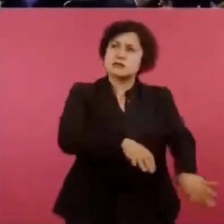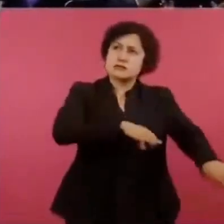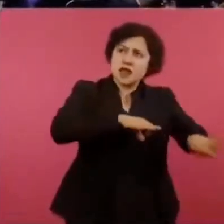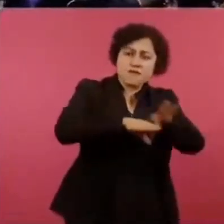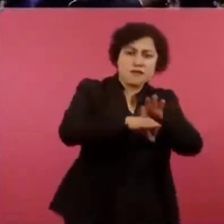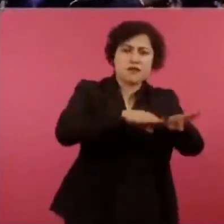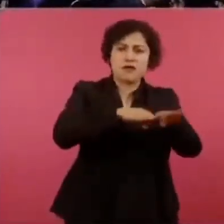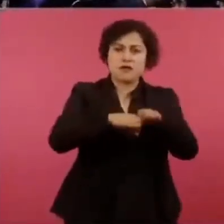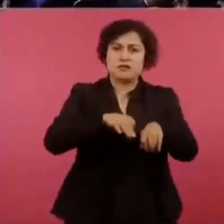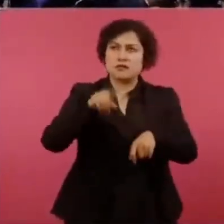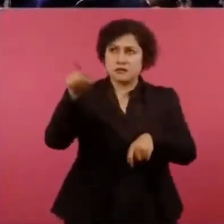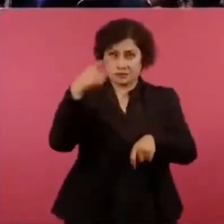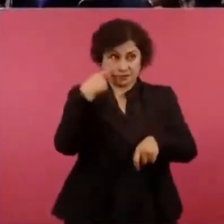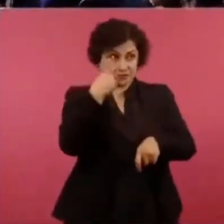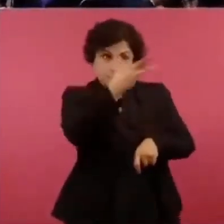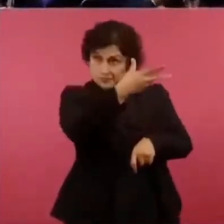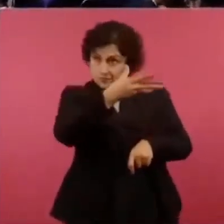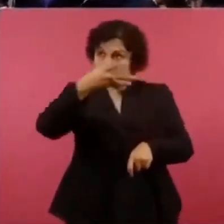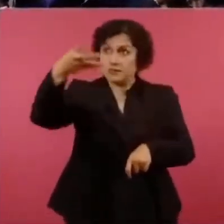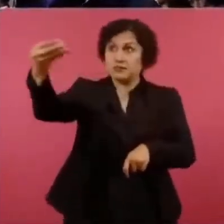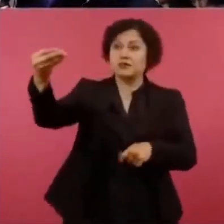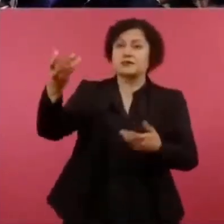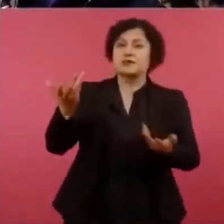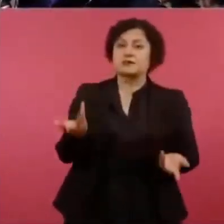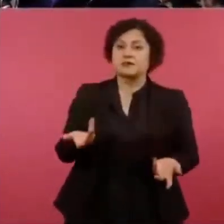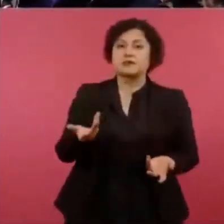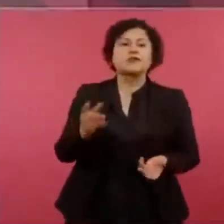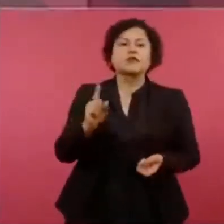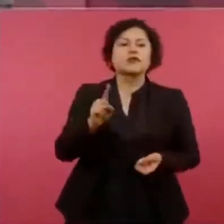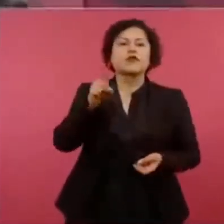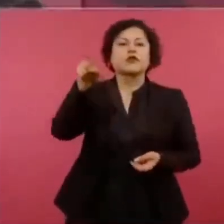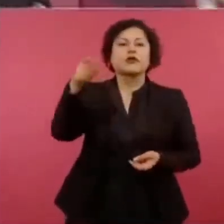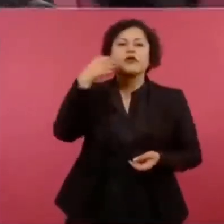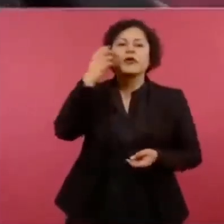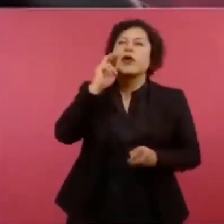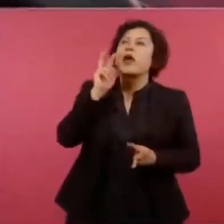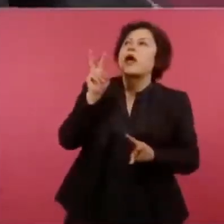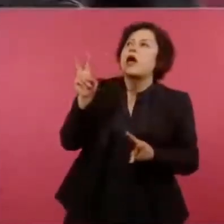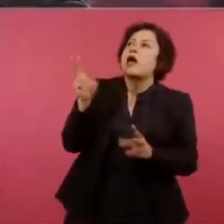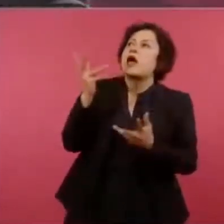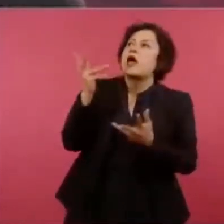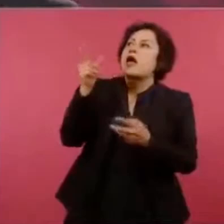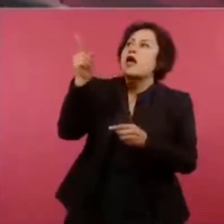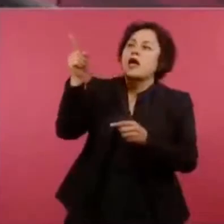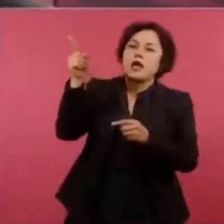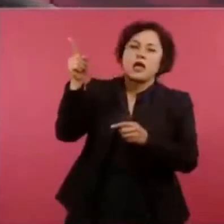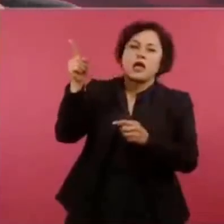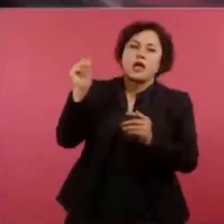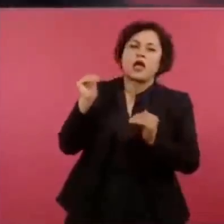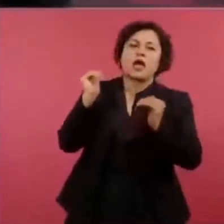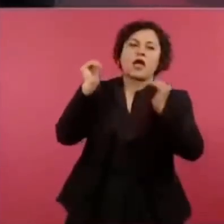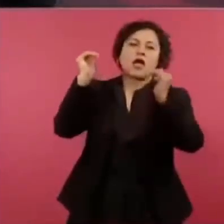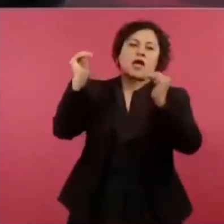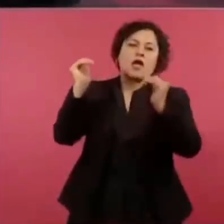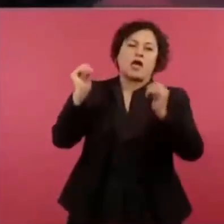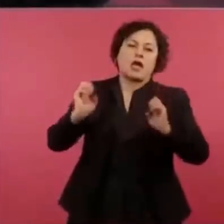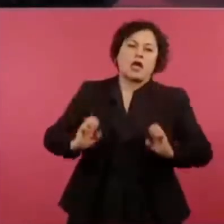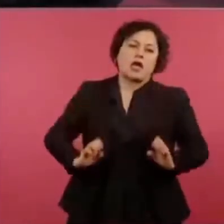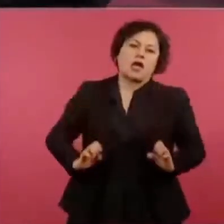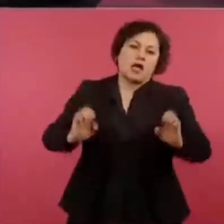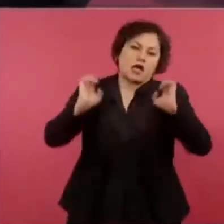no, buscan imitar al que tiene la mansión, al que tiene los mejores carros, a los que pueden